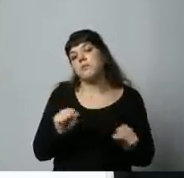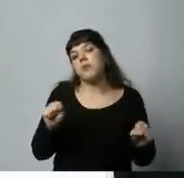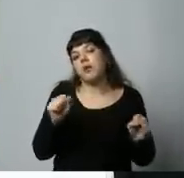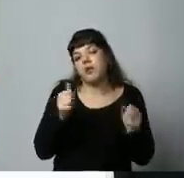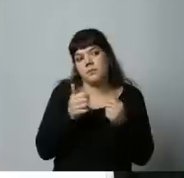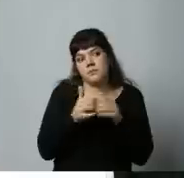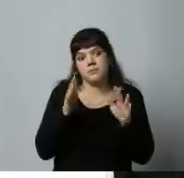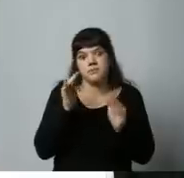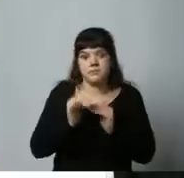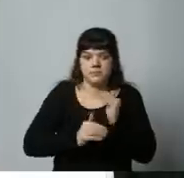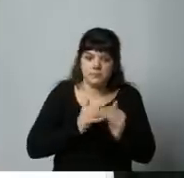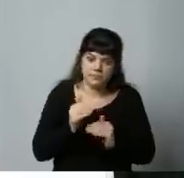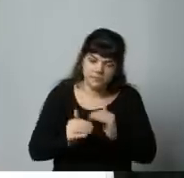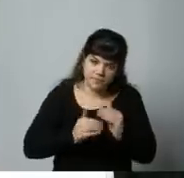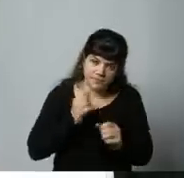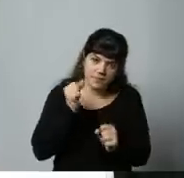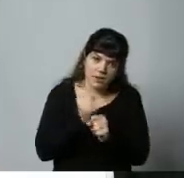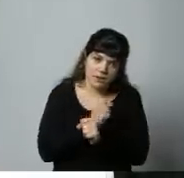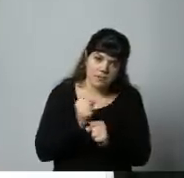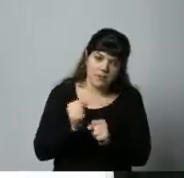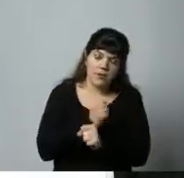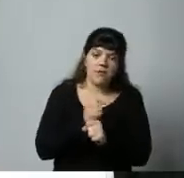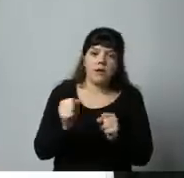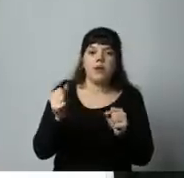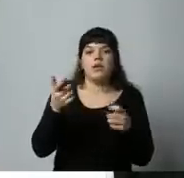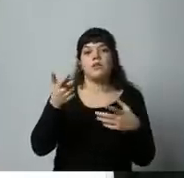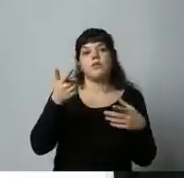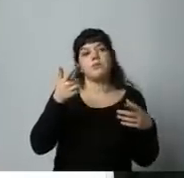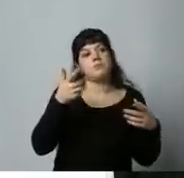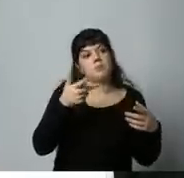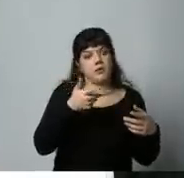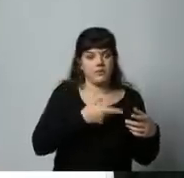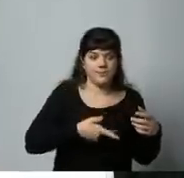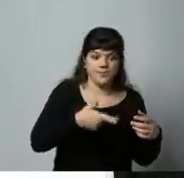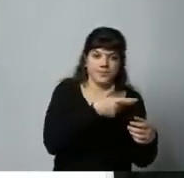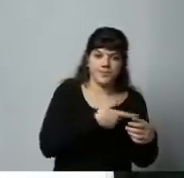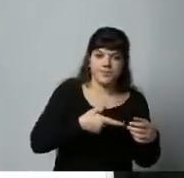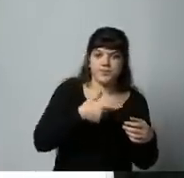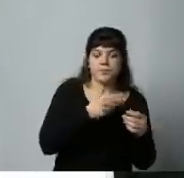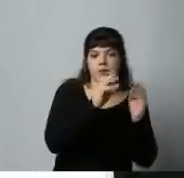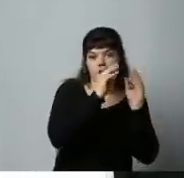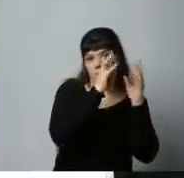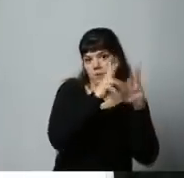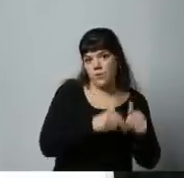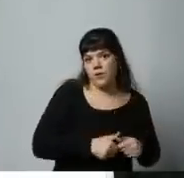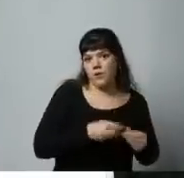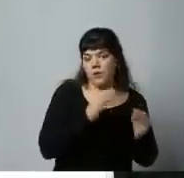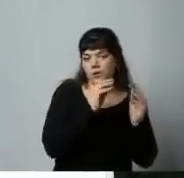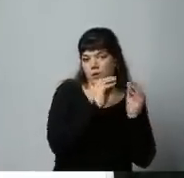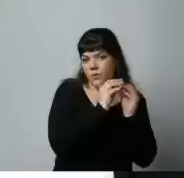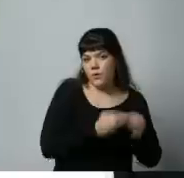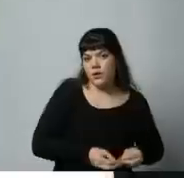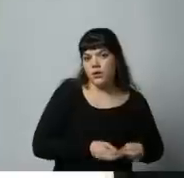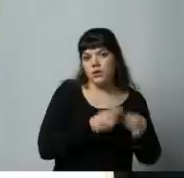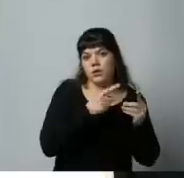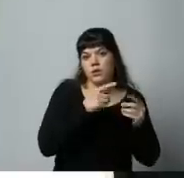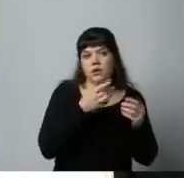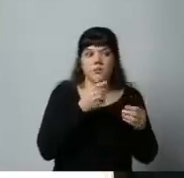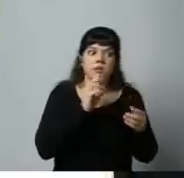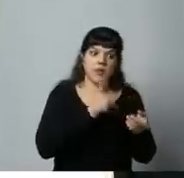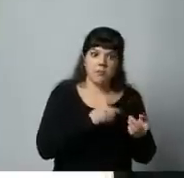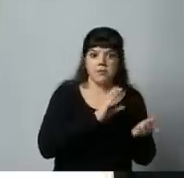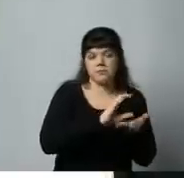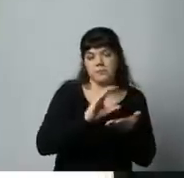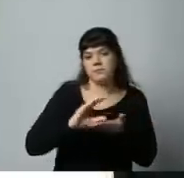empezar aprobado por el por el tribunal de cuentas con la por supuesto la asignación presupuestal que